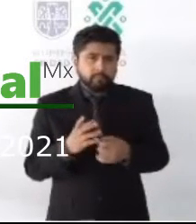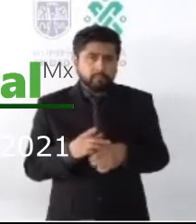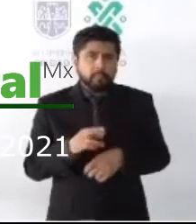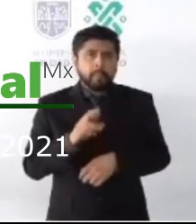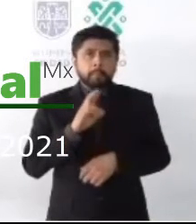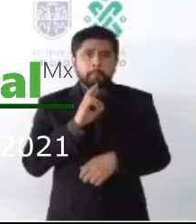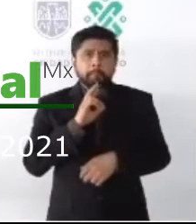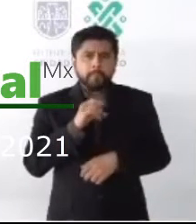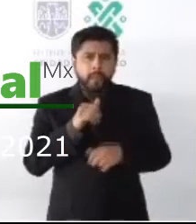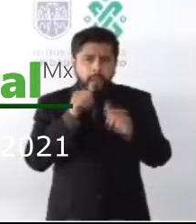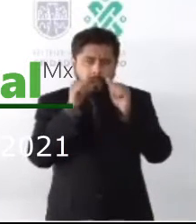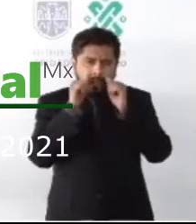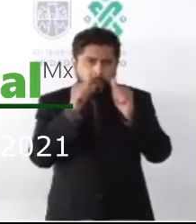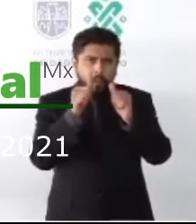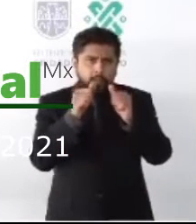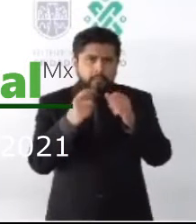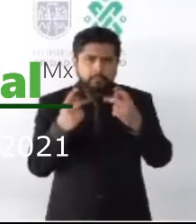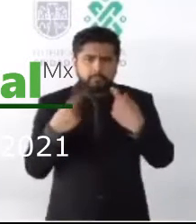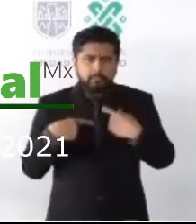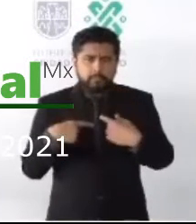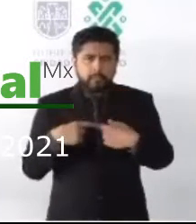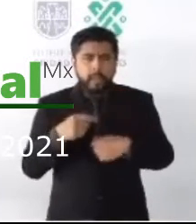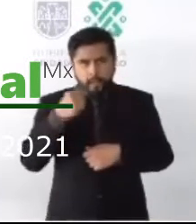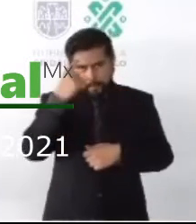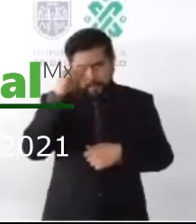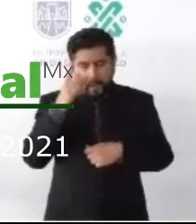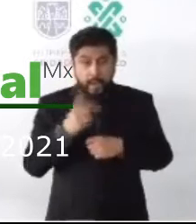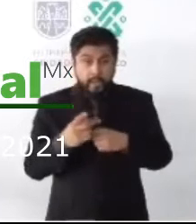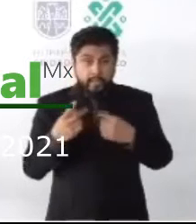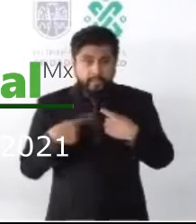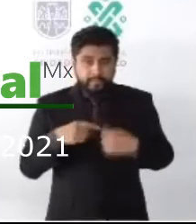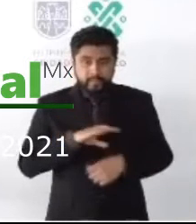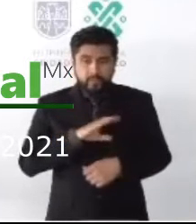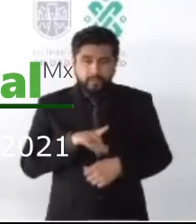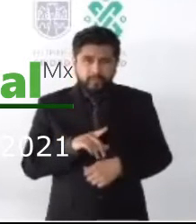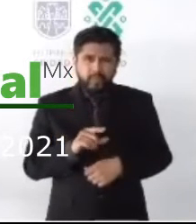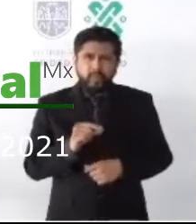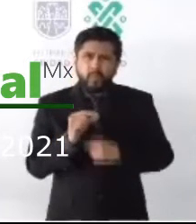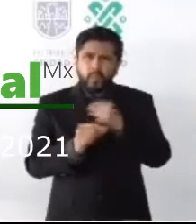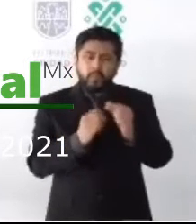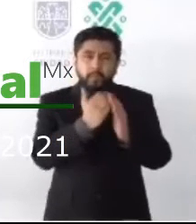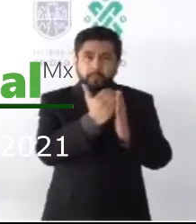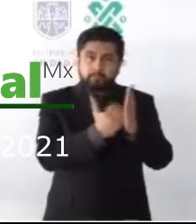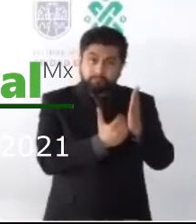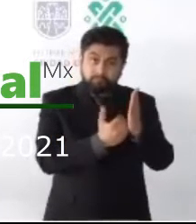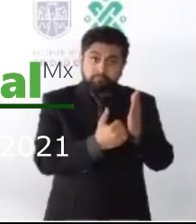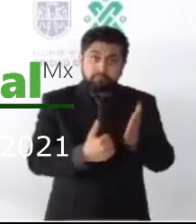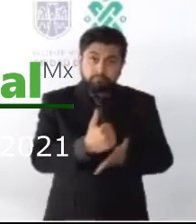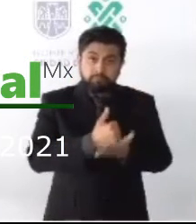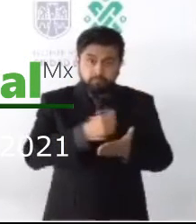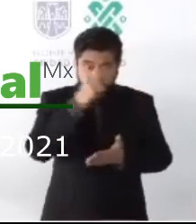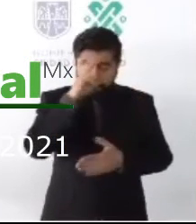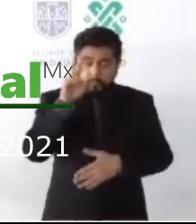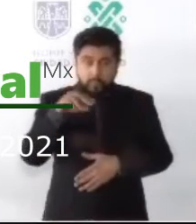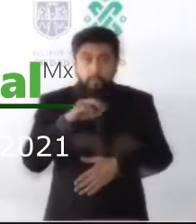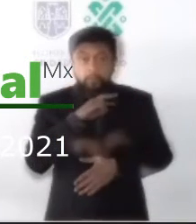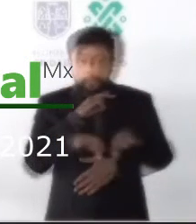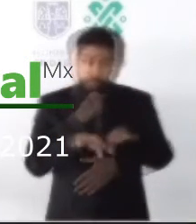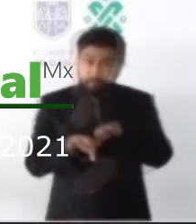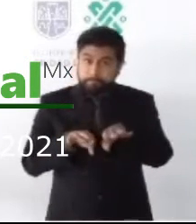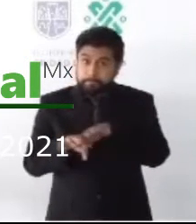más integral también para que puedan disminuir el número de decesos en la ciudad, que es algo que evidentemente nos preocupa y nos